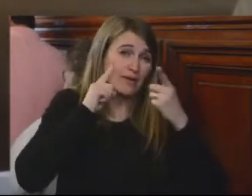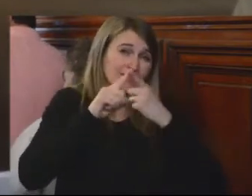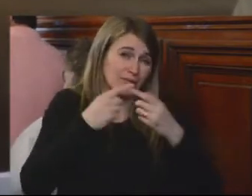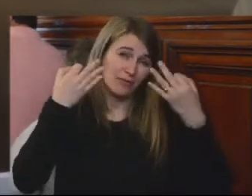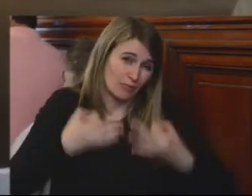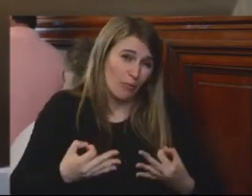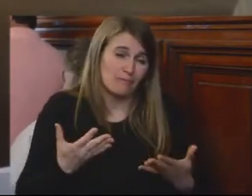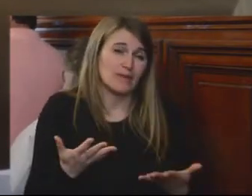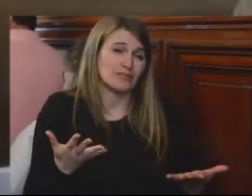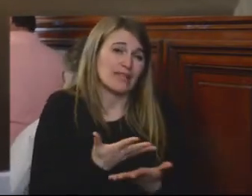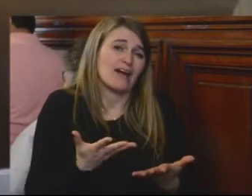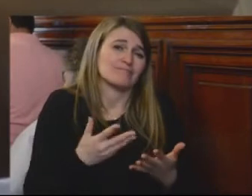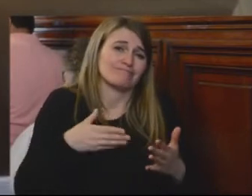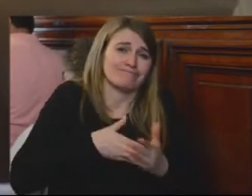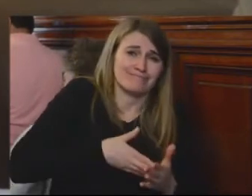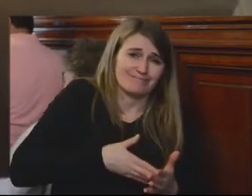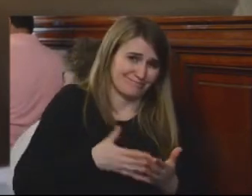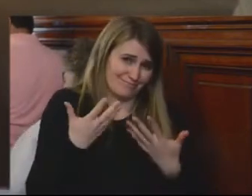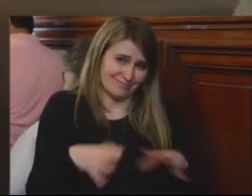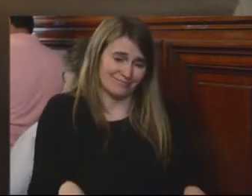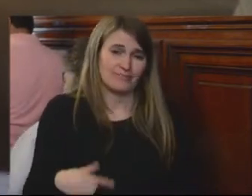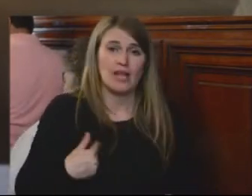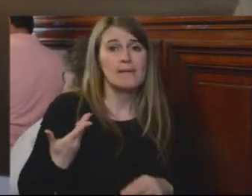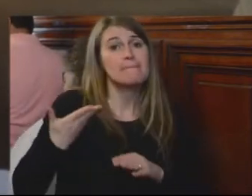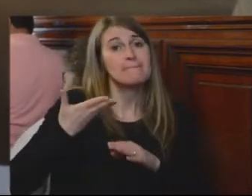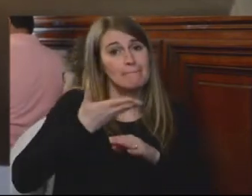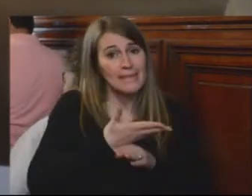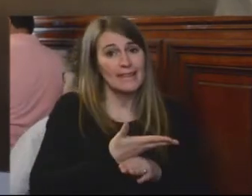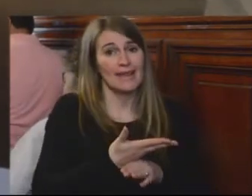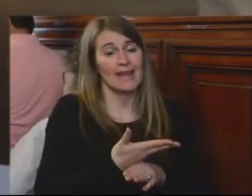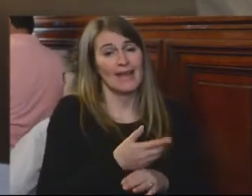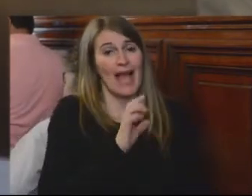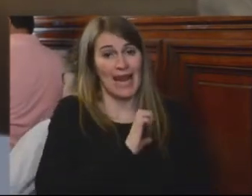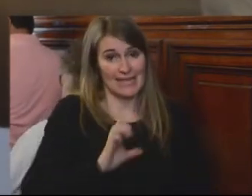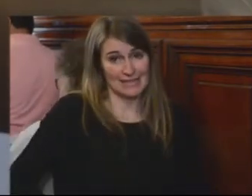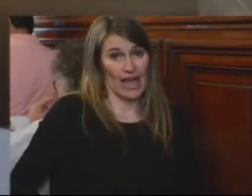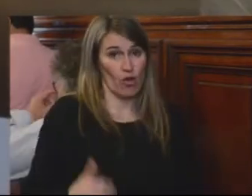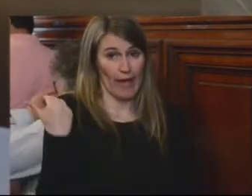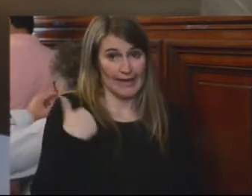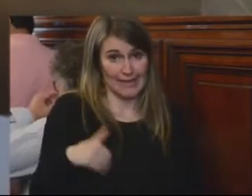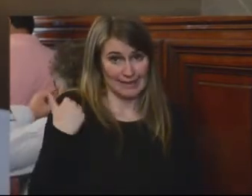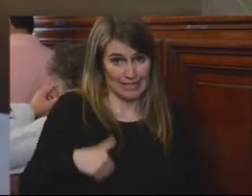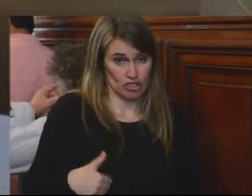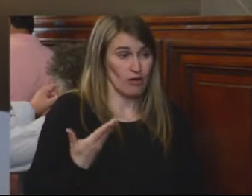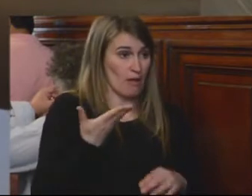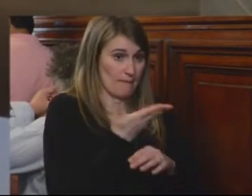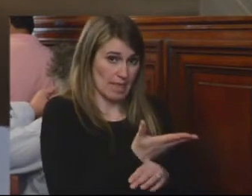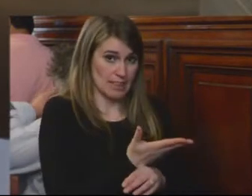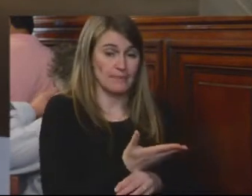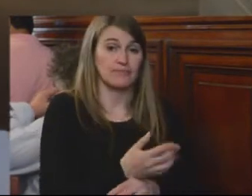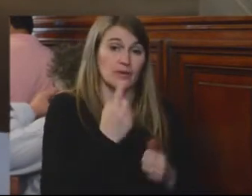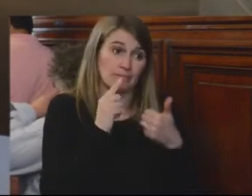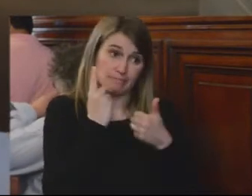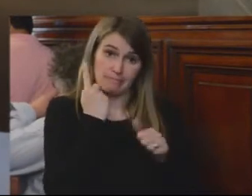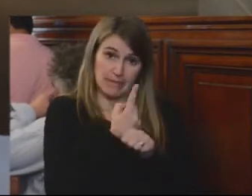por lo expuesto venimos a solicitar al estado argentino uno que garantice las